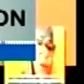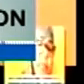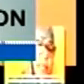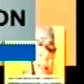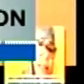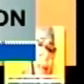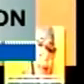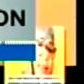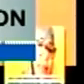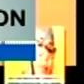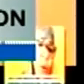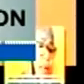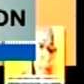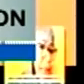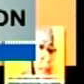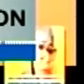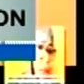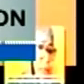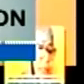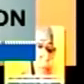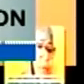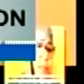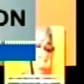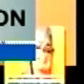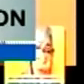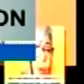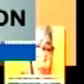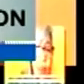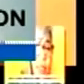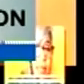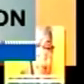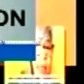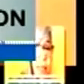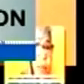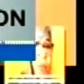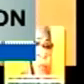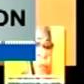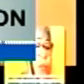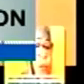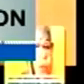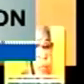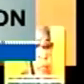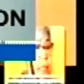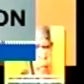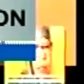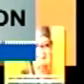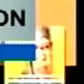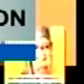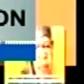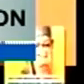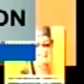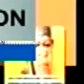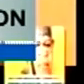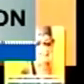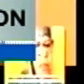toma conciencia del lugar en el que queda una víctima y sobre todo los sobrevivientes en este caso. Hoy, en el acto que se